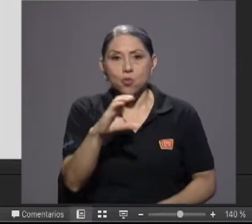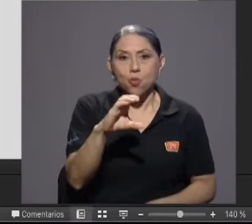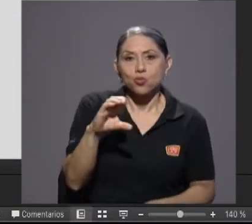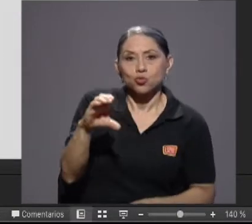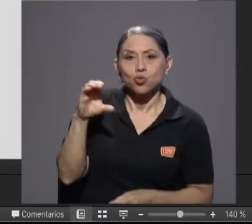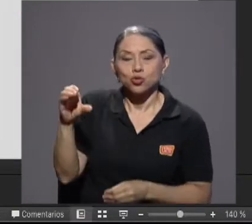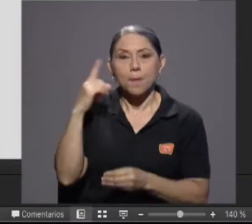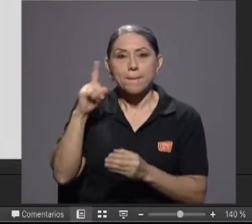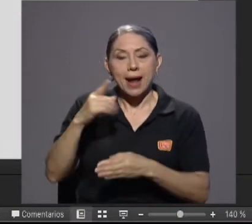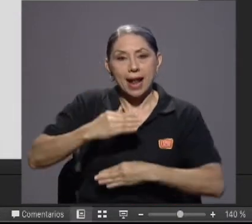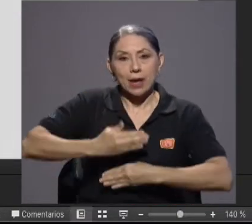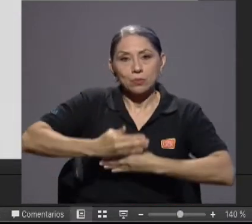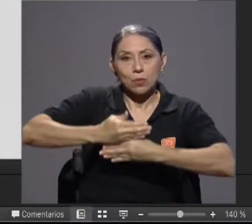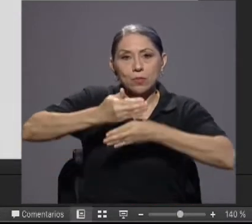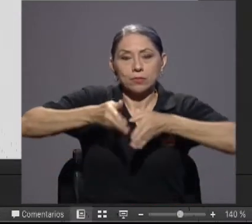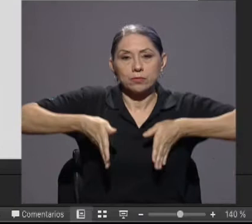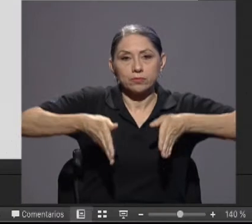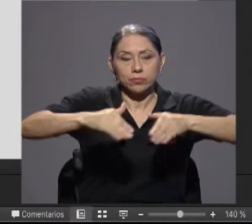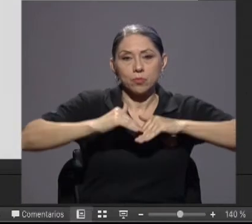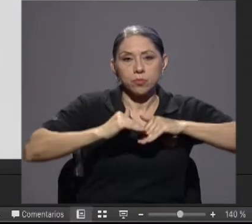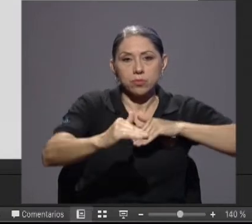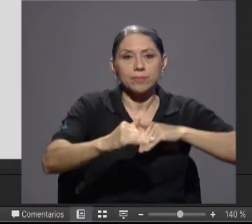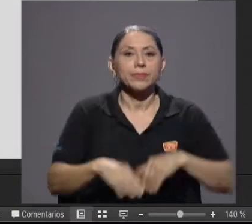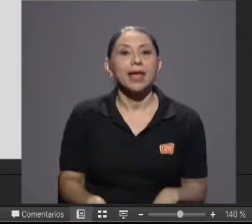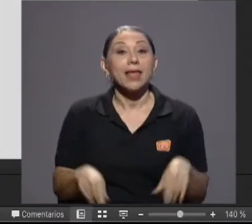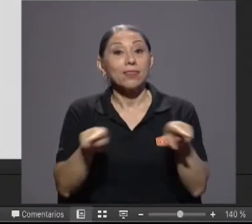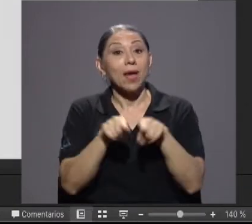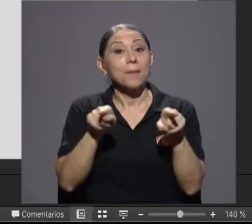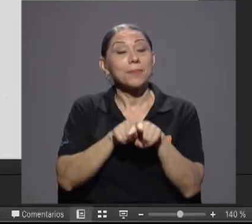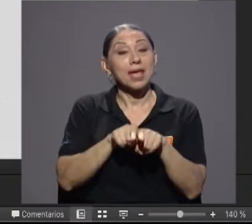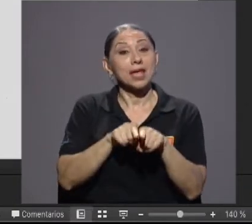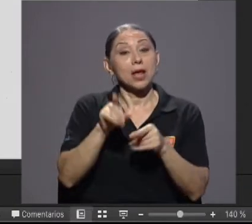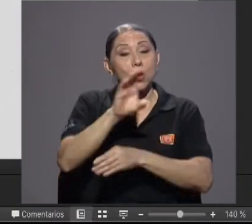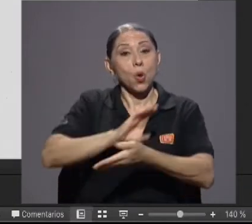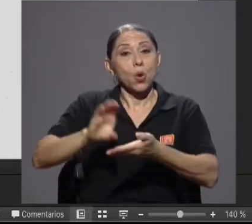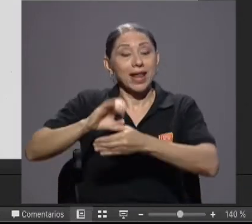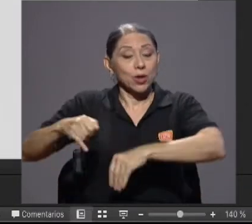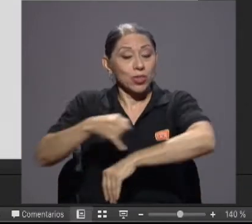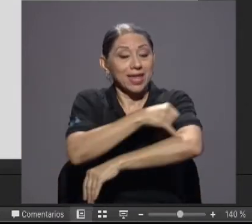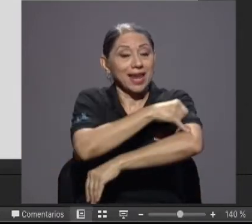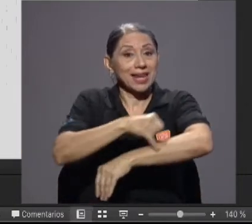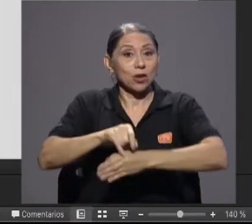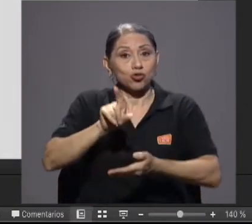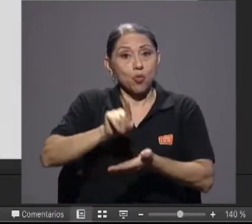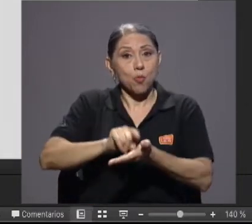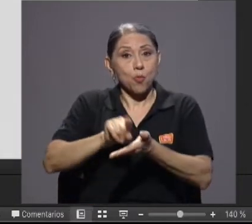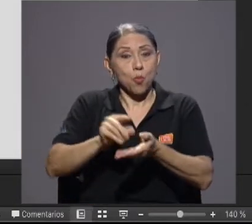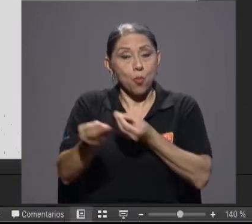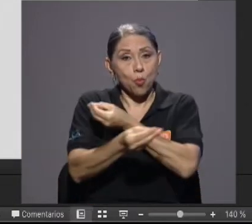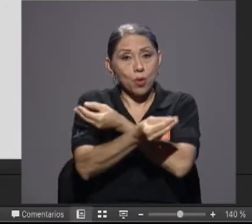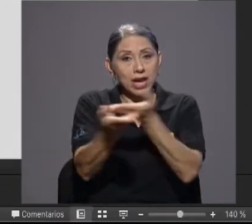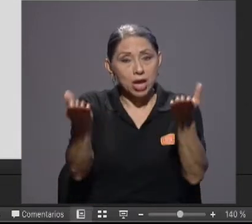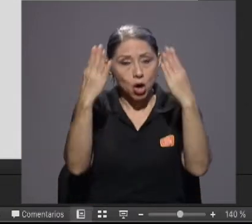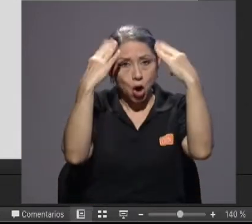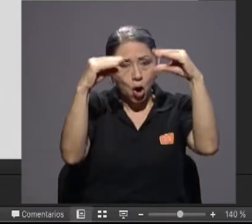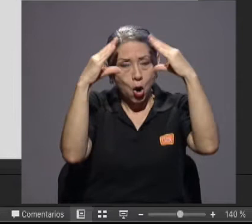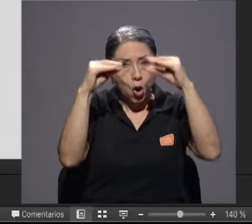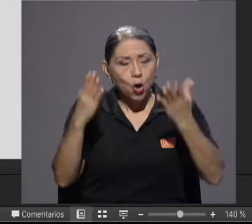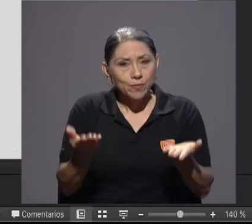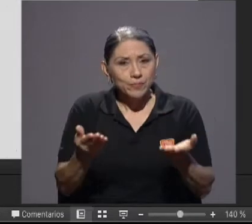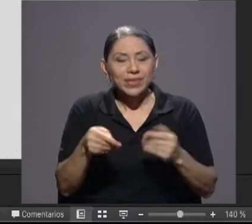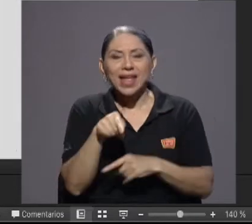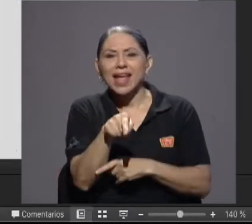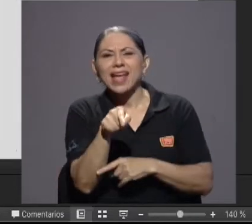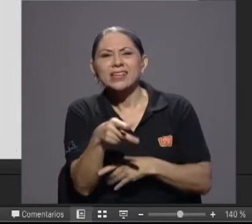desarrollo de infraestructura. Otro dato muy importante ha sido publicado por el Colegio de Ingenieros y tiene que ver con la